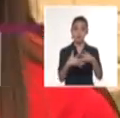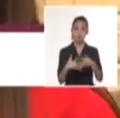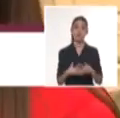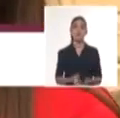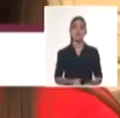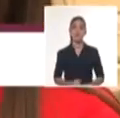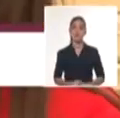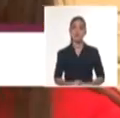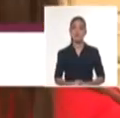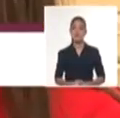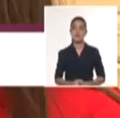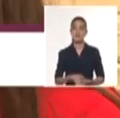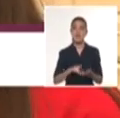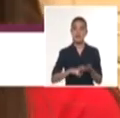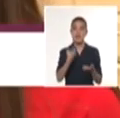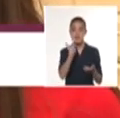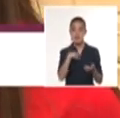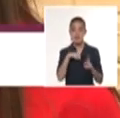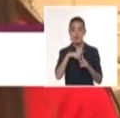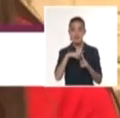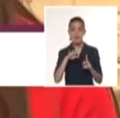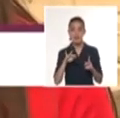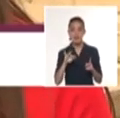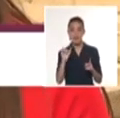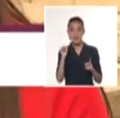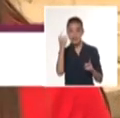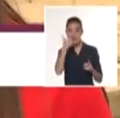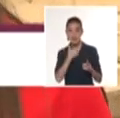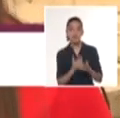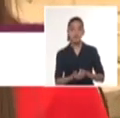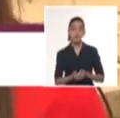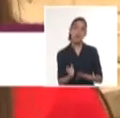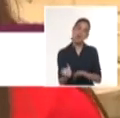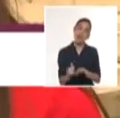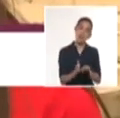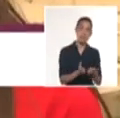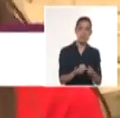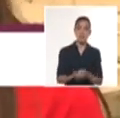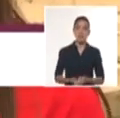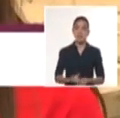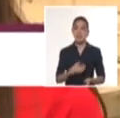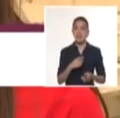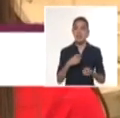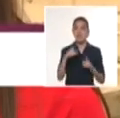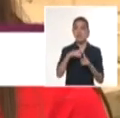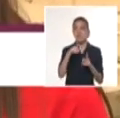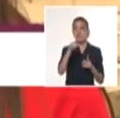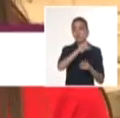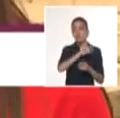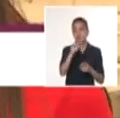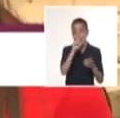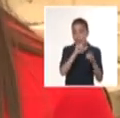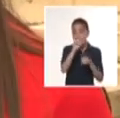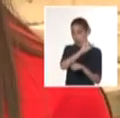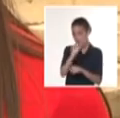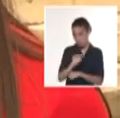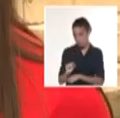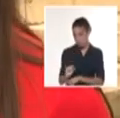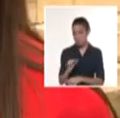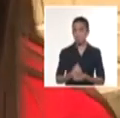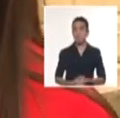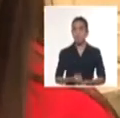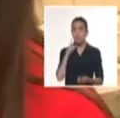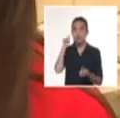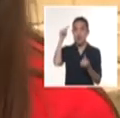allá de la consigna de tejiendo redes, que es hermosísima, y tejiendo redes de los pueblos, creo que ese es el verdadero objetivo. Nosotros sabemos que